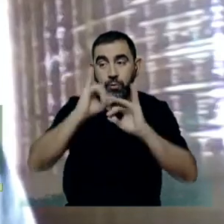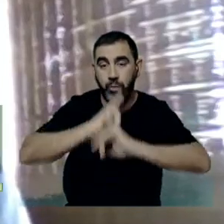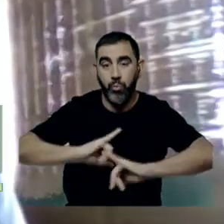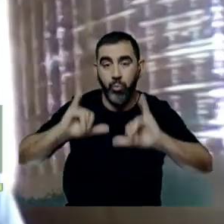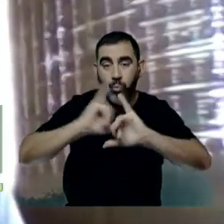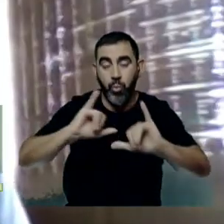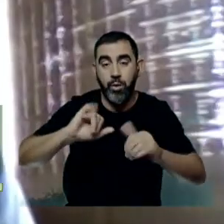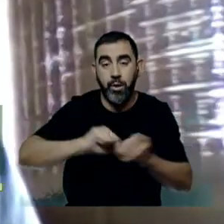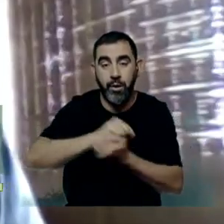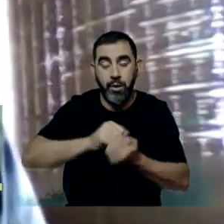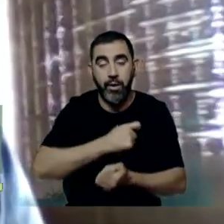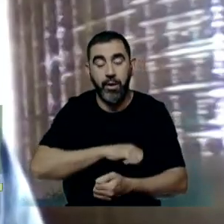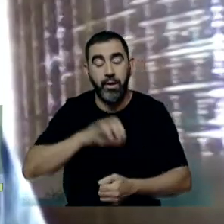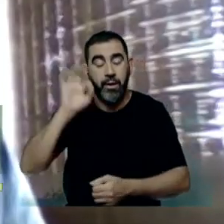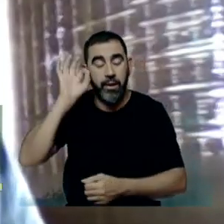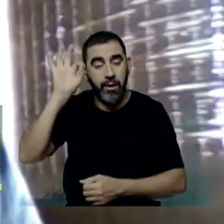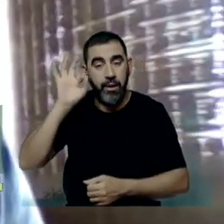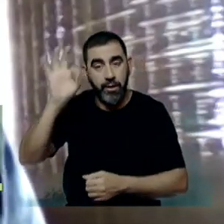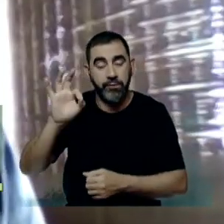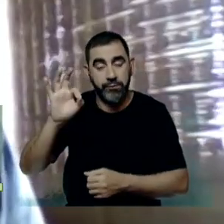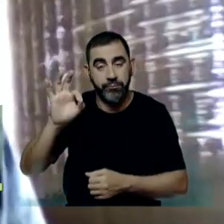en idioma inglés.